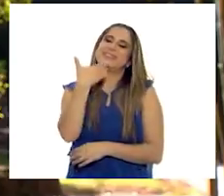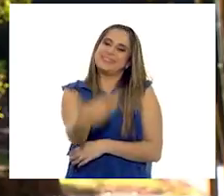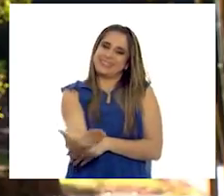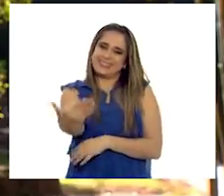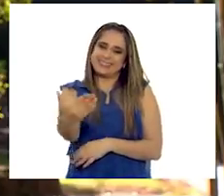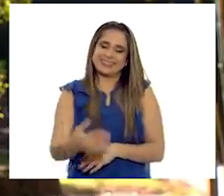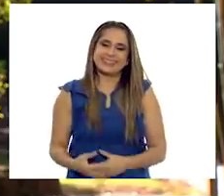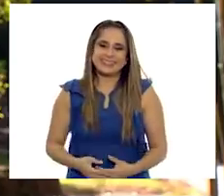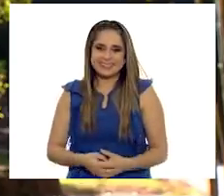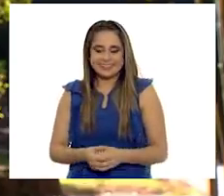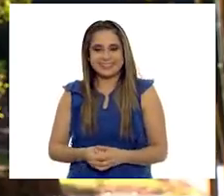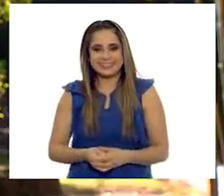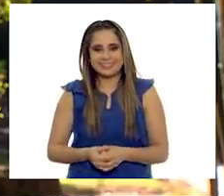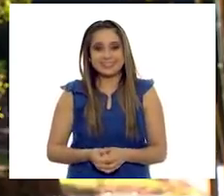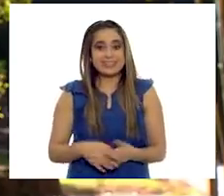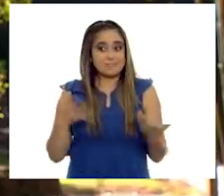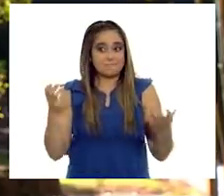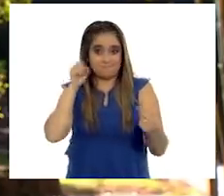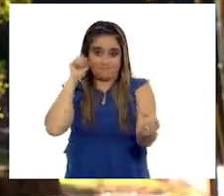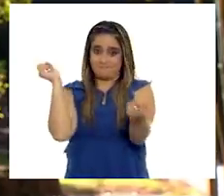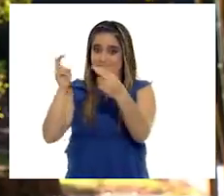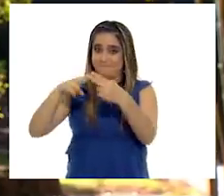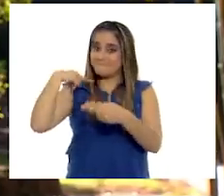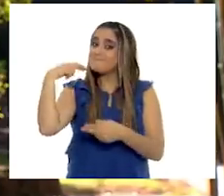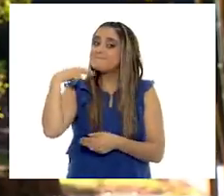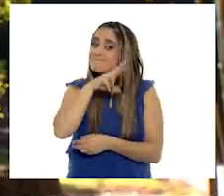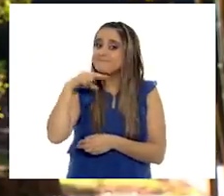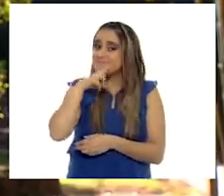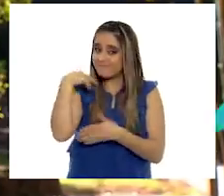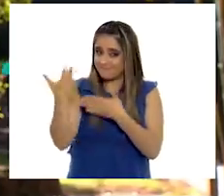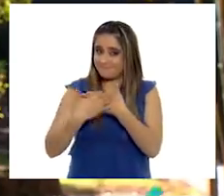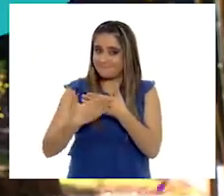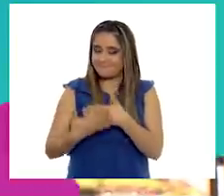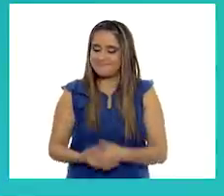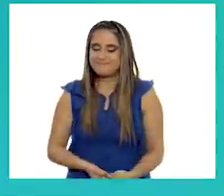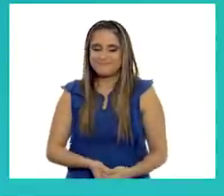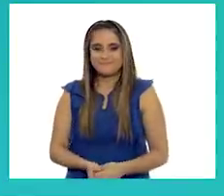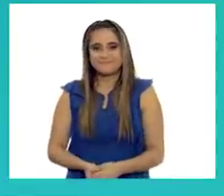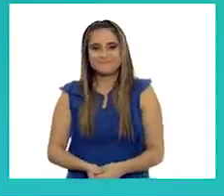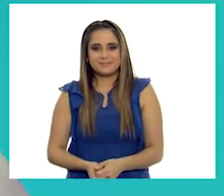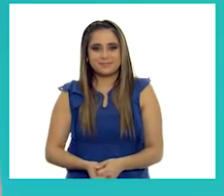¡Muy bien! ¡Nos vemos pronto!